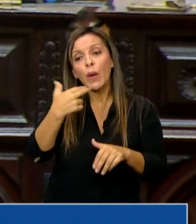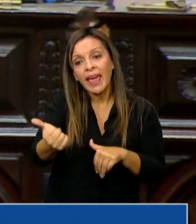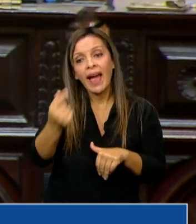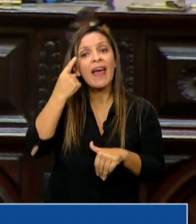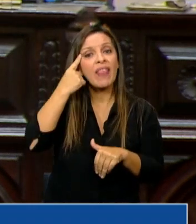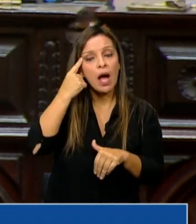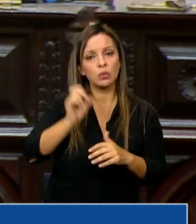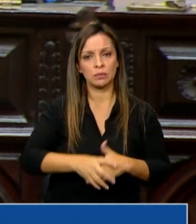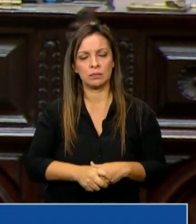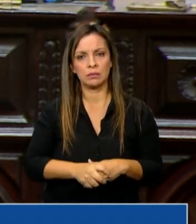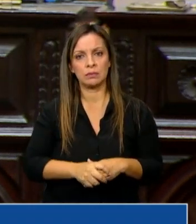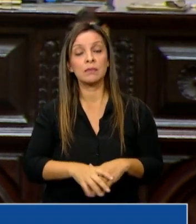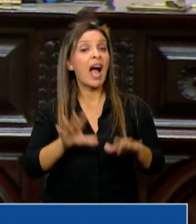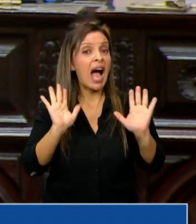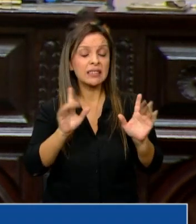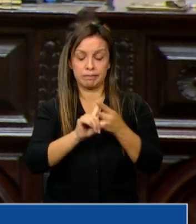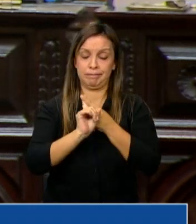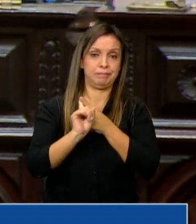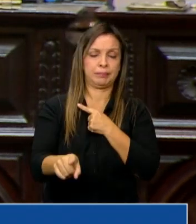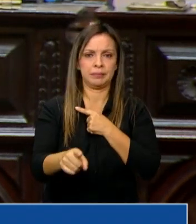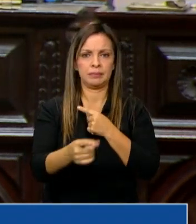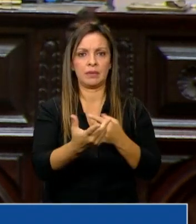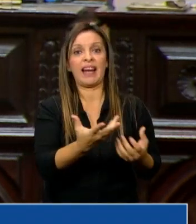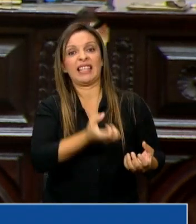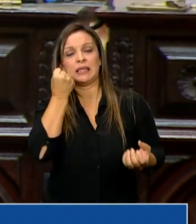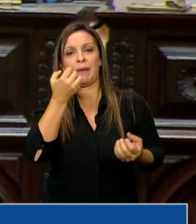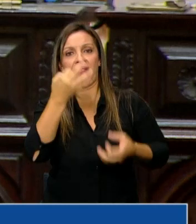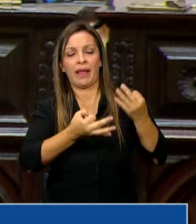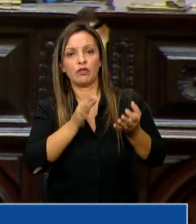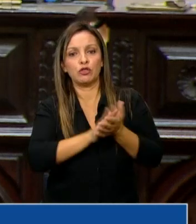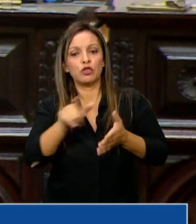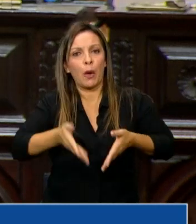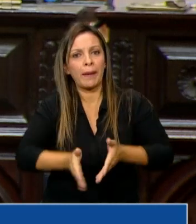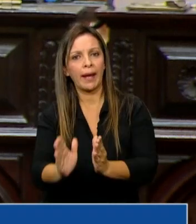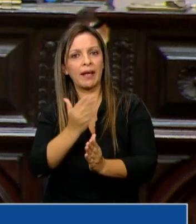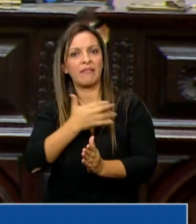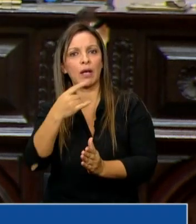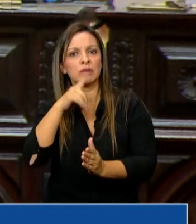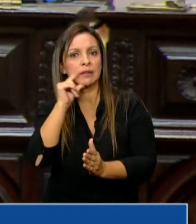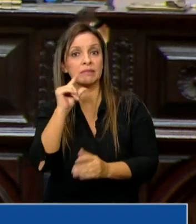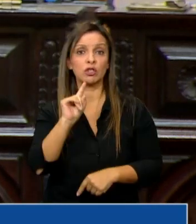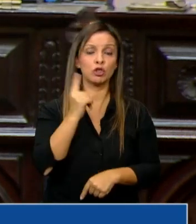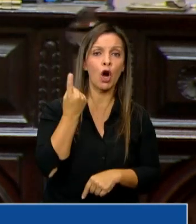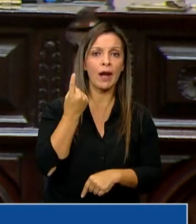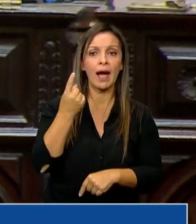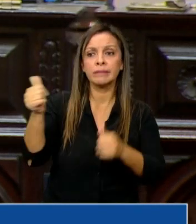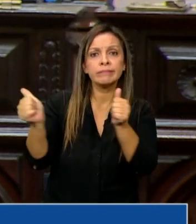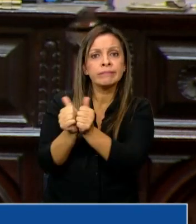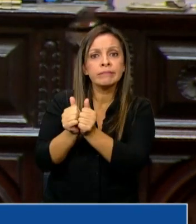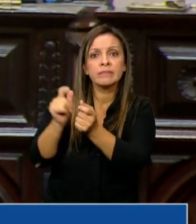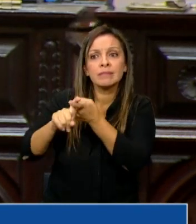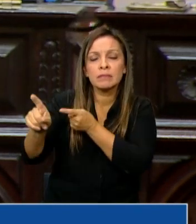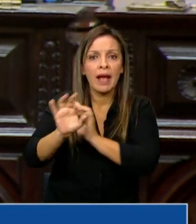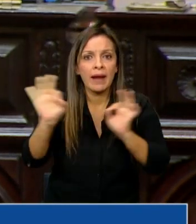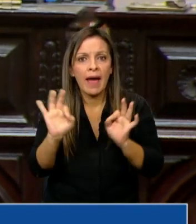Down. Así recibe el diagnóstico de la condición de Fausti. Sola, sin su compañero ni su hija cerca,